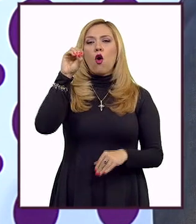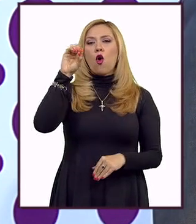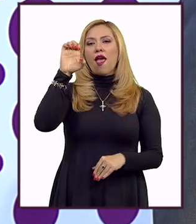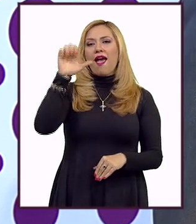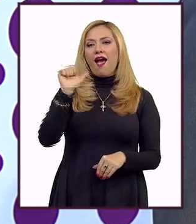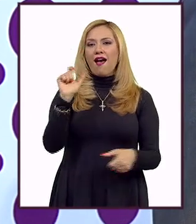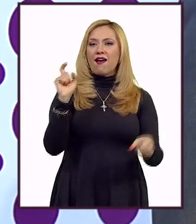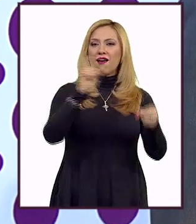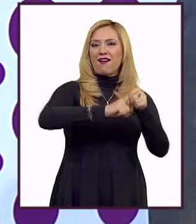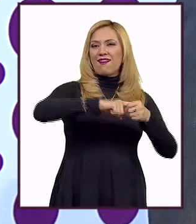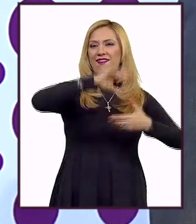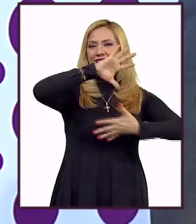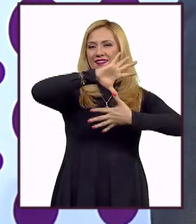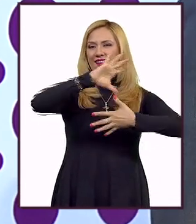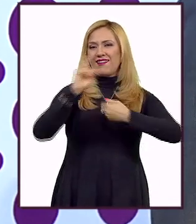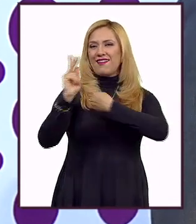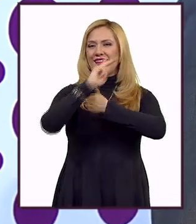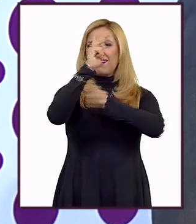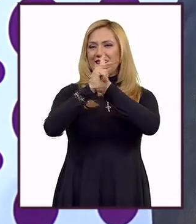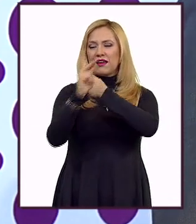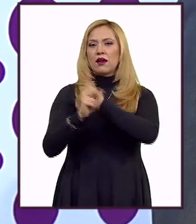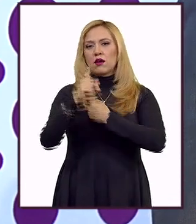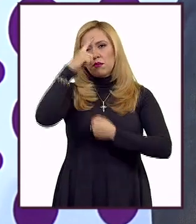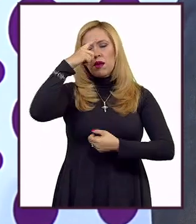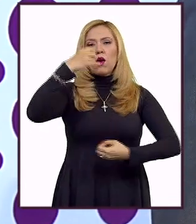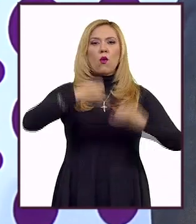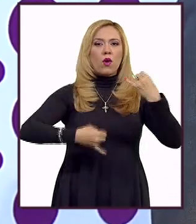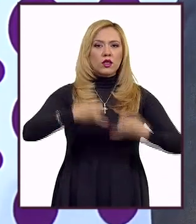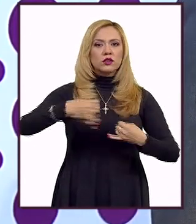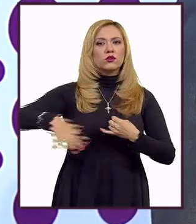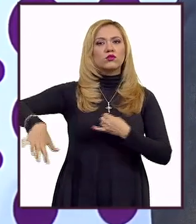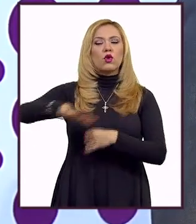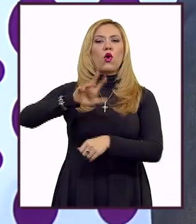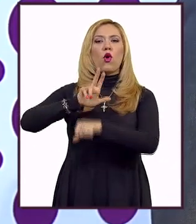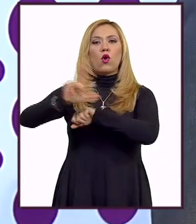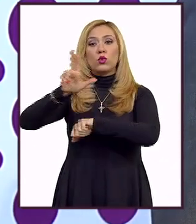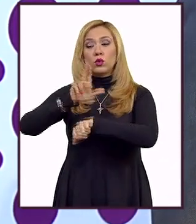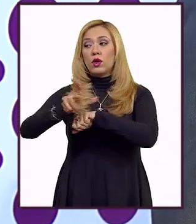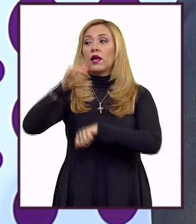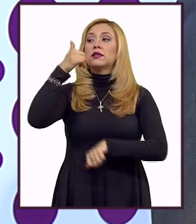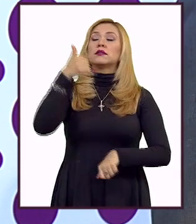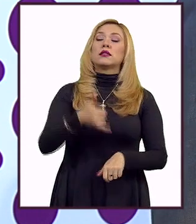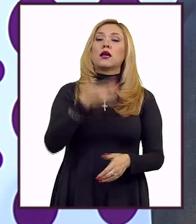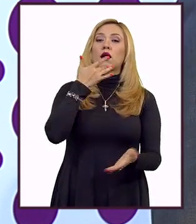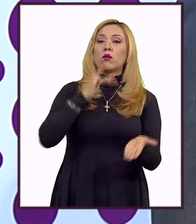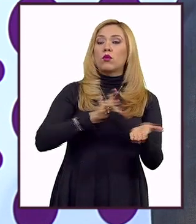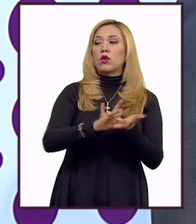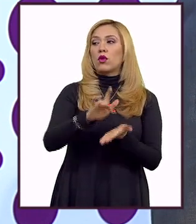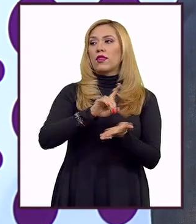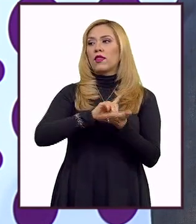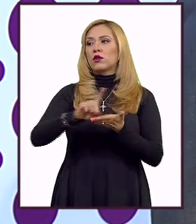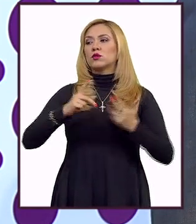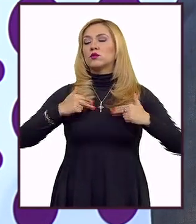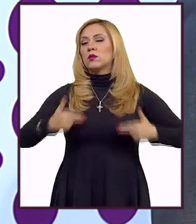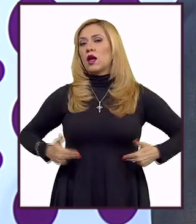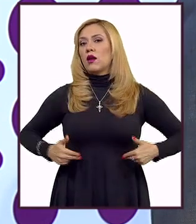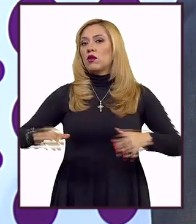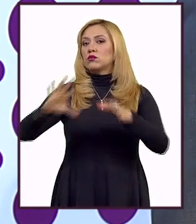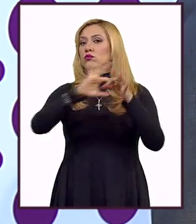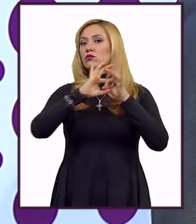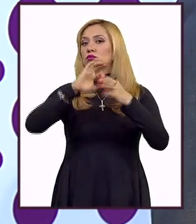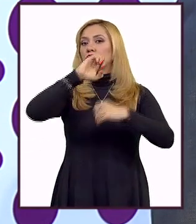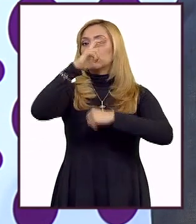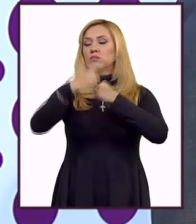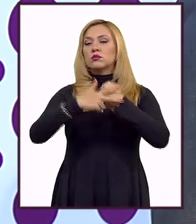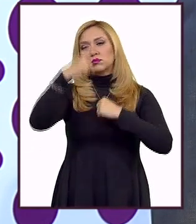para la creación del sistema de protección a jueces y fiscales de Honduras y como consultor experto del Programa de Apoyo a los Derechos Humanos de la Unión Europea